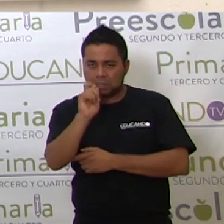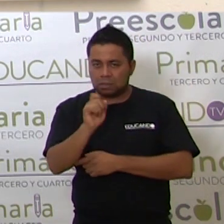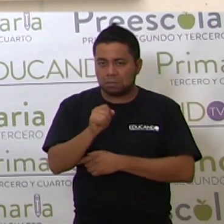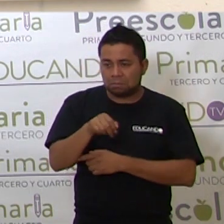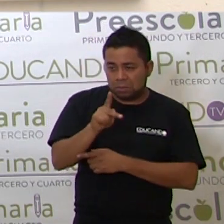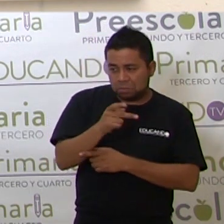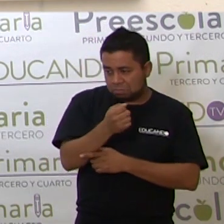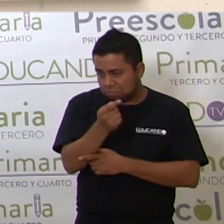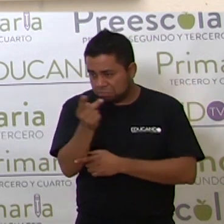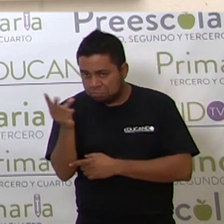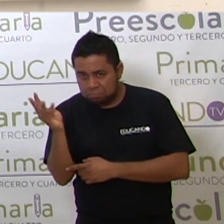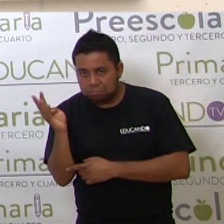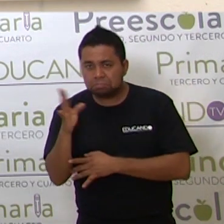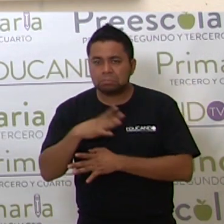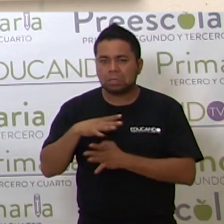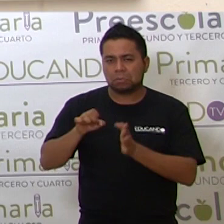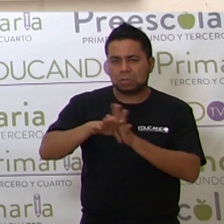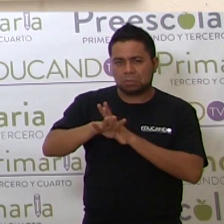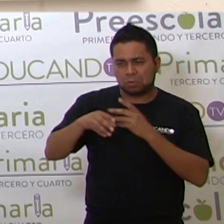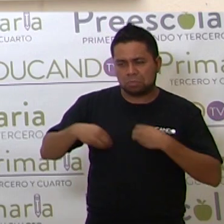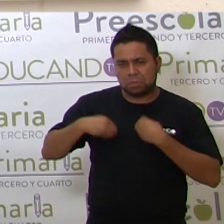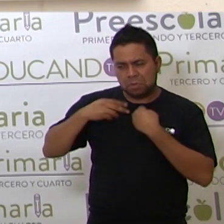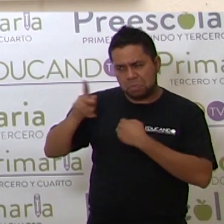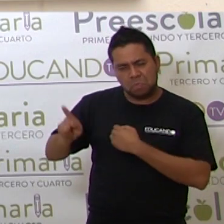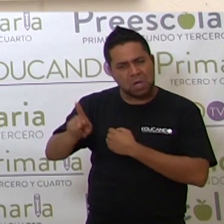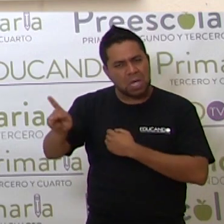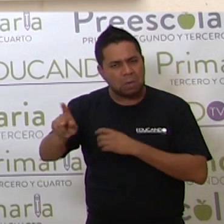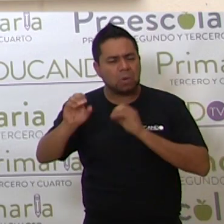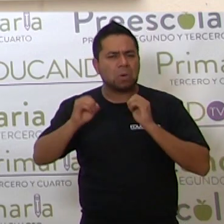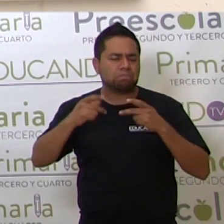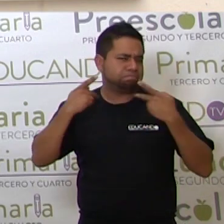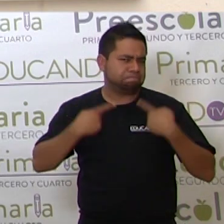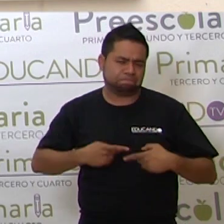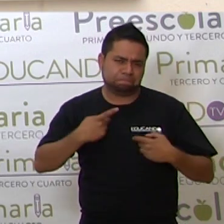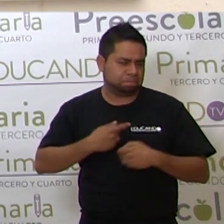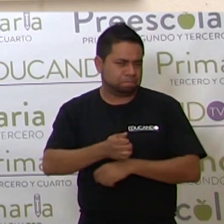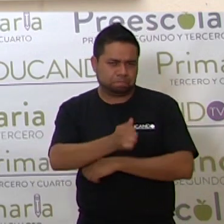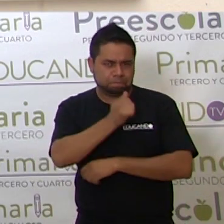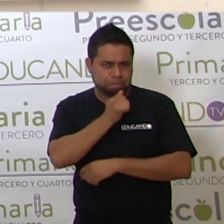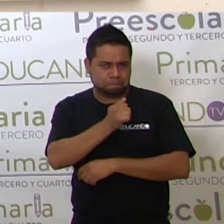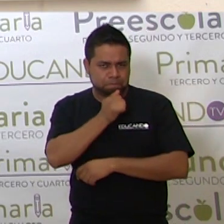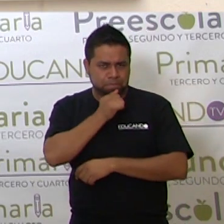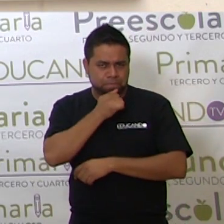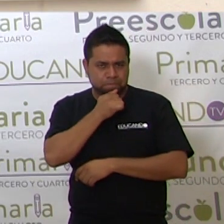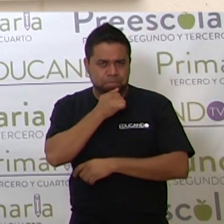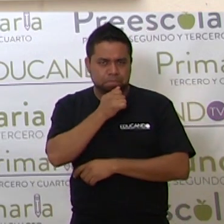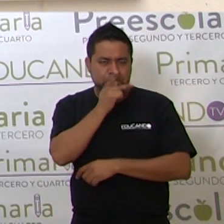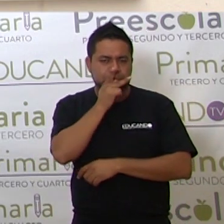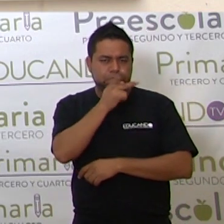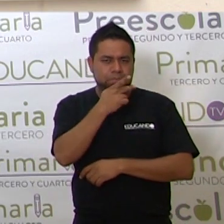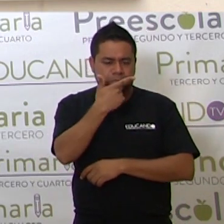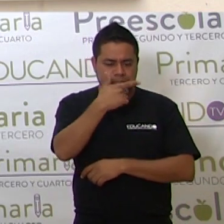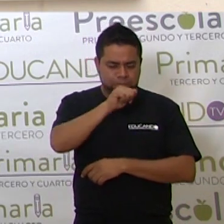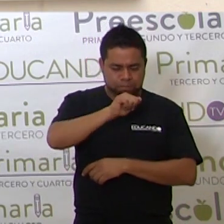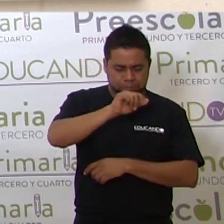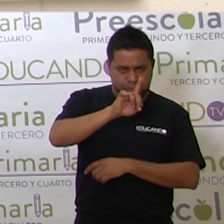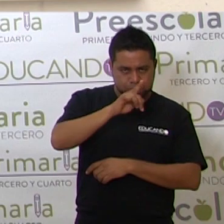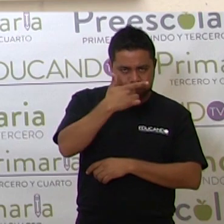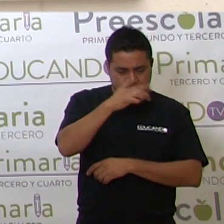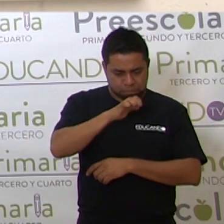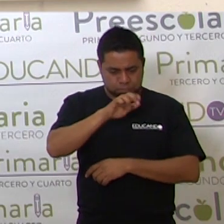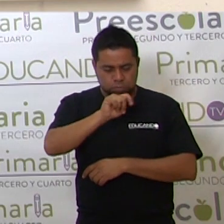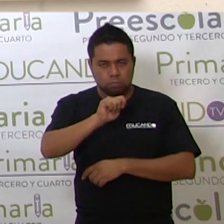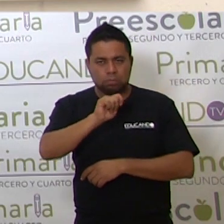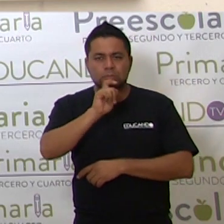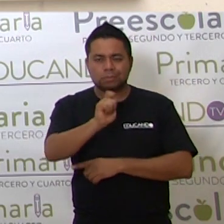que están en comunidades alejadas o personas que tal vez no conozcan qué significa esto es un